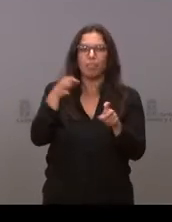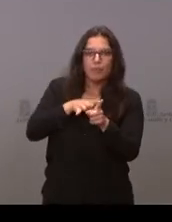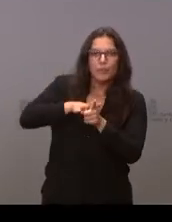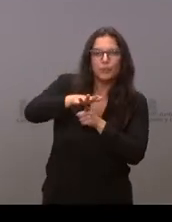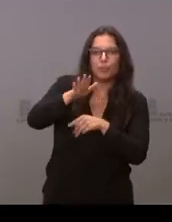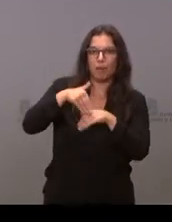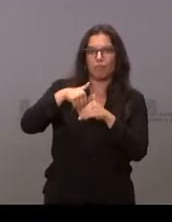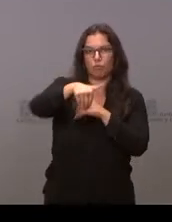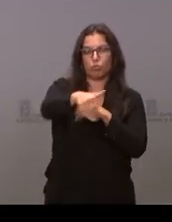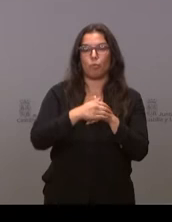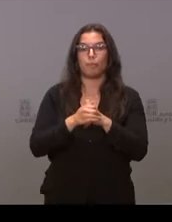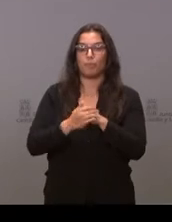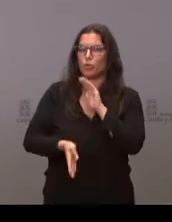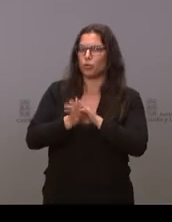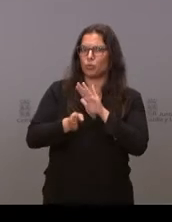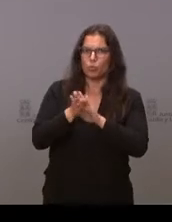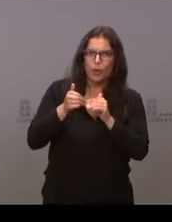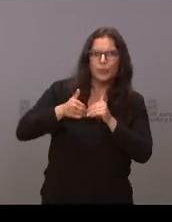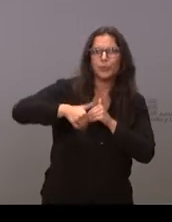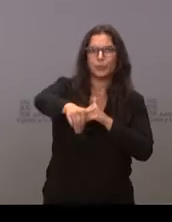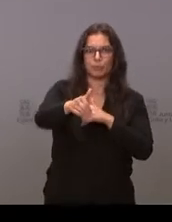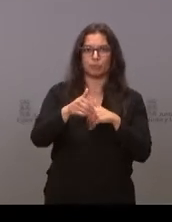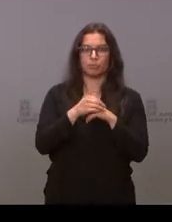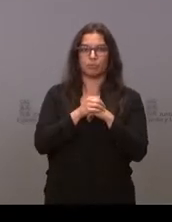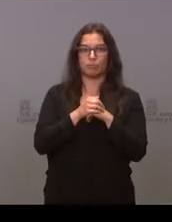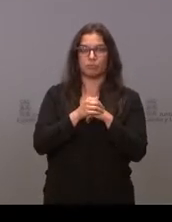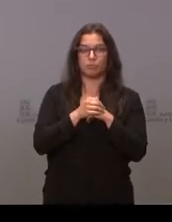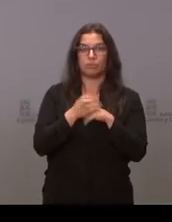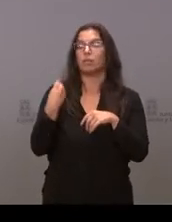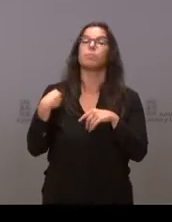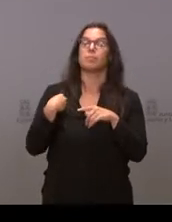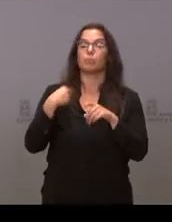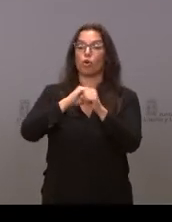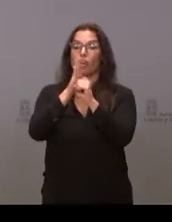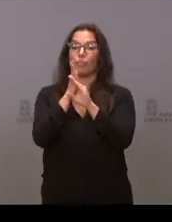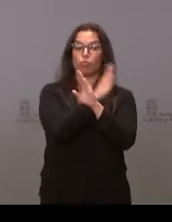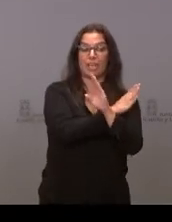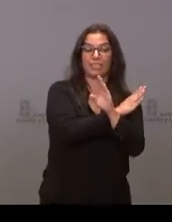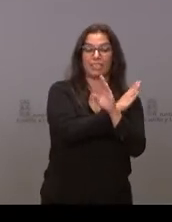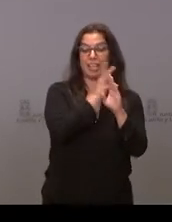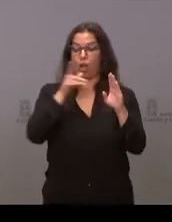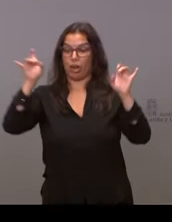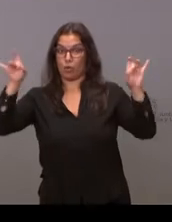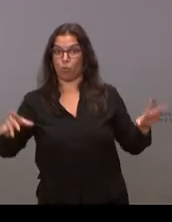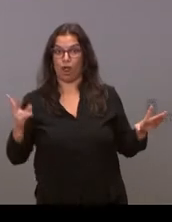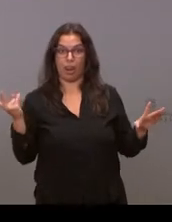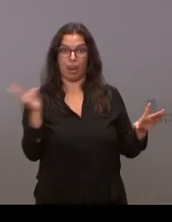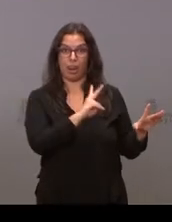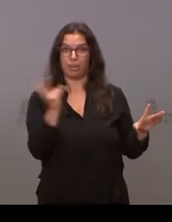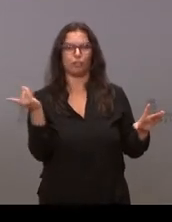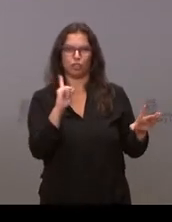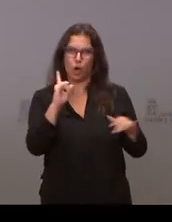futuro inmediato. Y debe proseguir no solo alcanzando los niveles previos a la pandemia, sino también tiene que proseguir